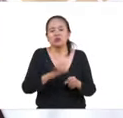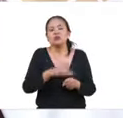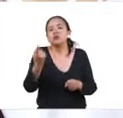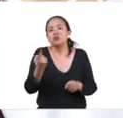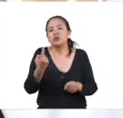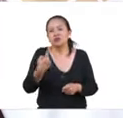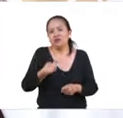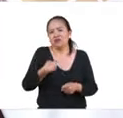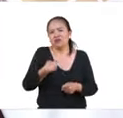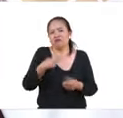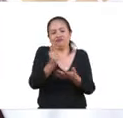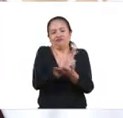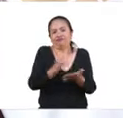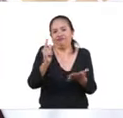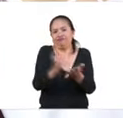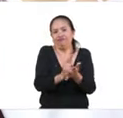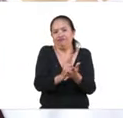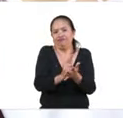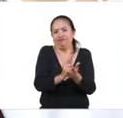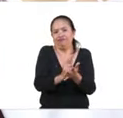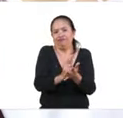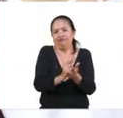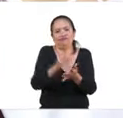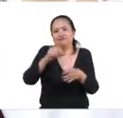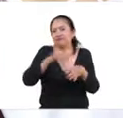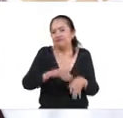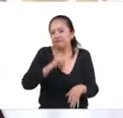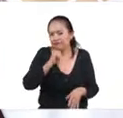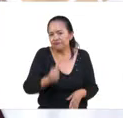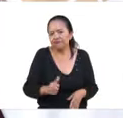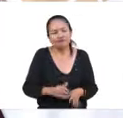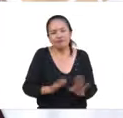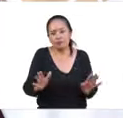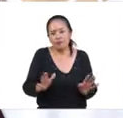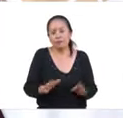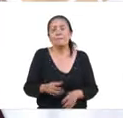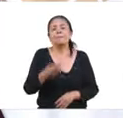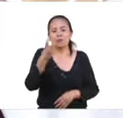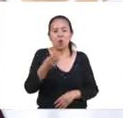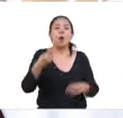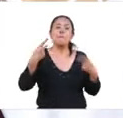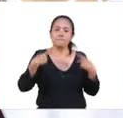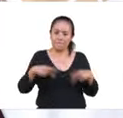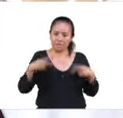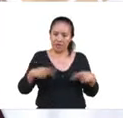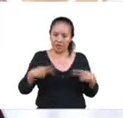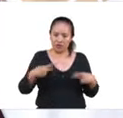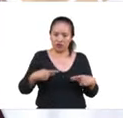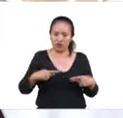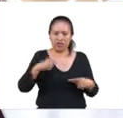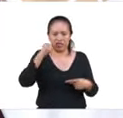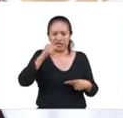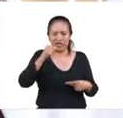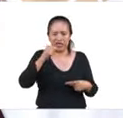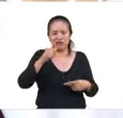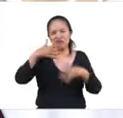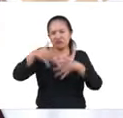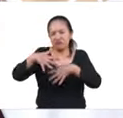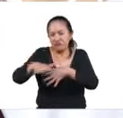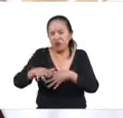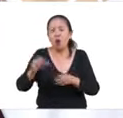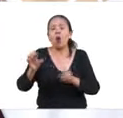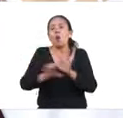estaríamos violentando la ley electoral. Entonces, lo que hay más bien son manifestaciones de personas. Cuando vamos a